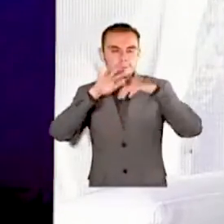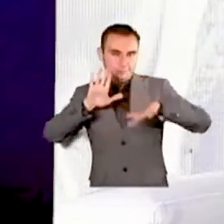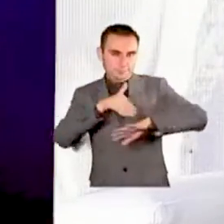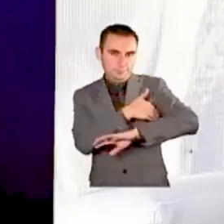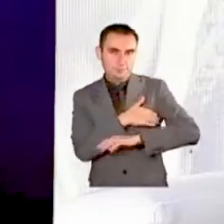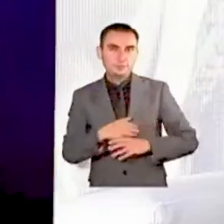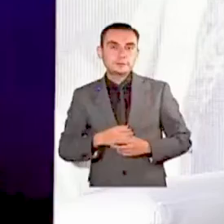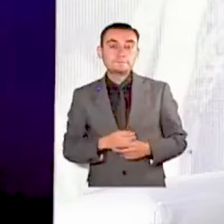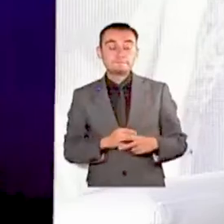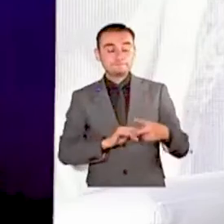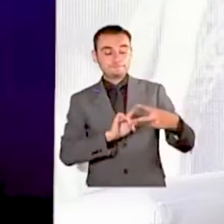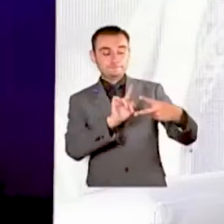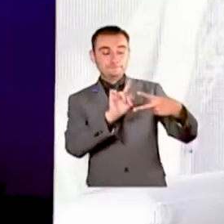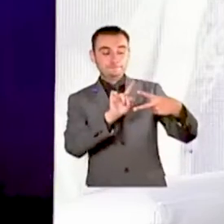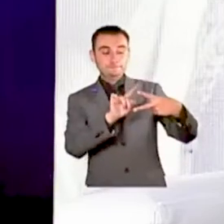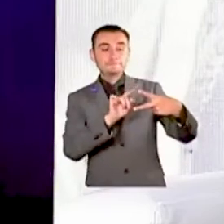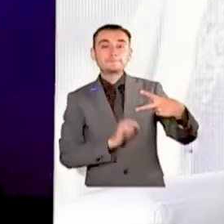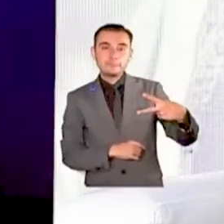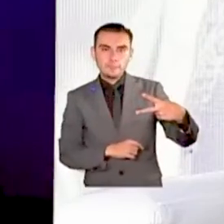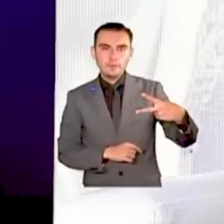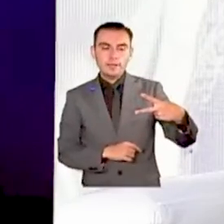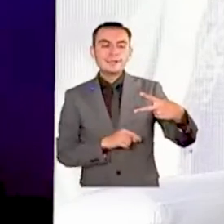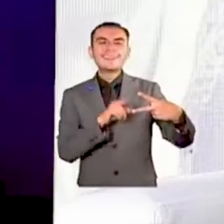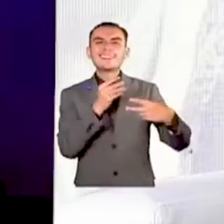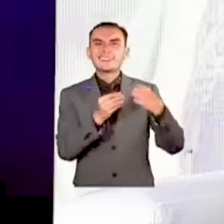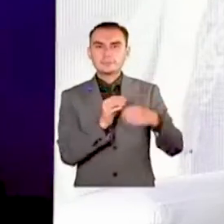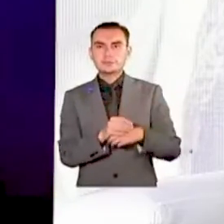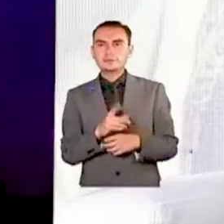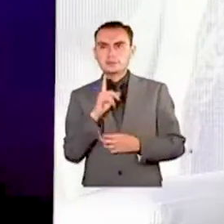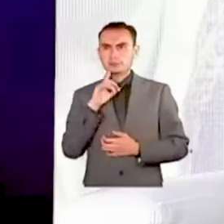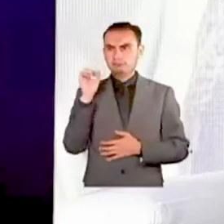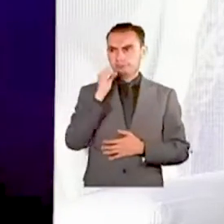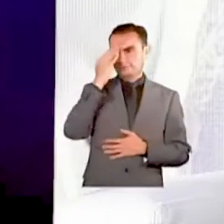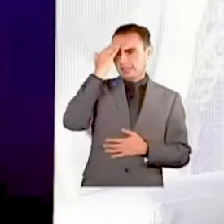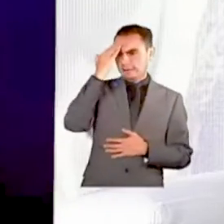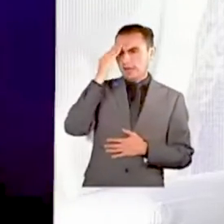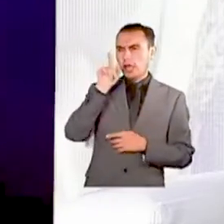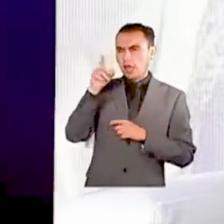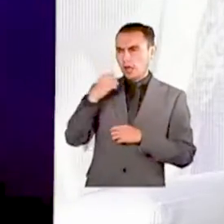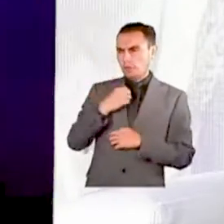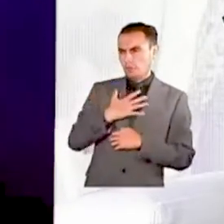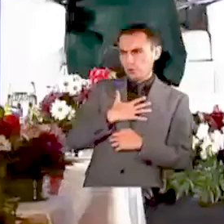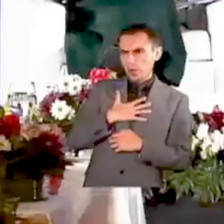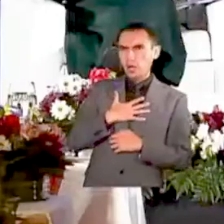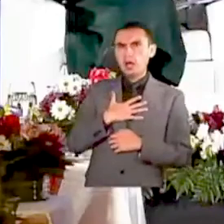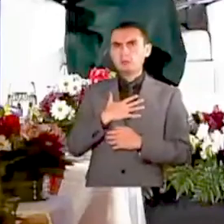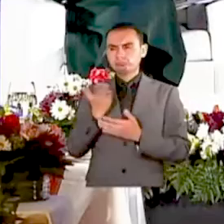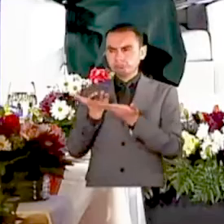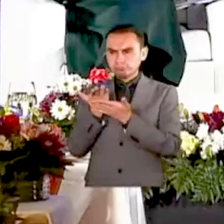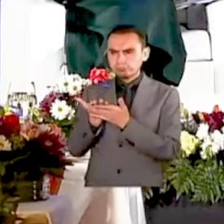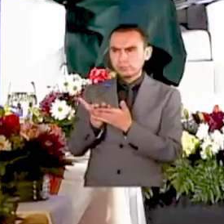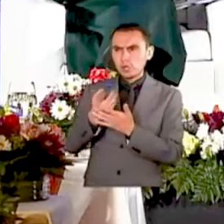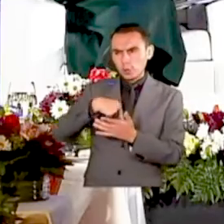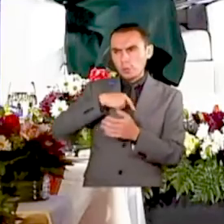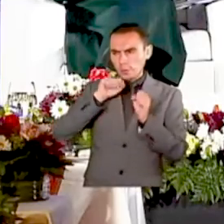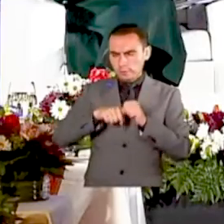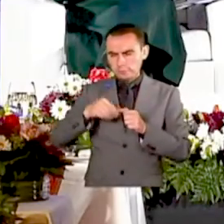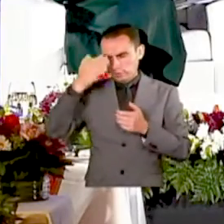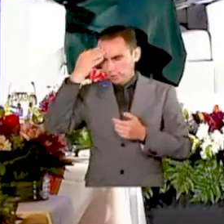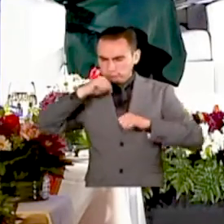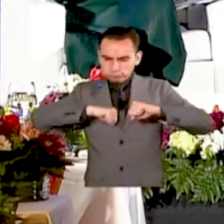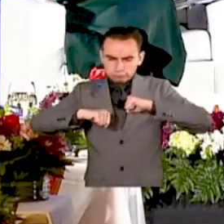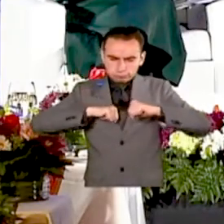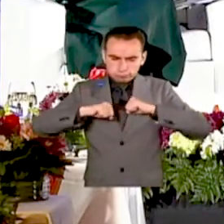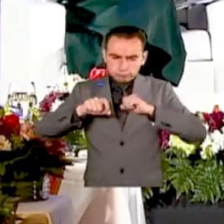Plan Estratégico Institucional identificó una serie de apuestas y de oportunidades para asegurar una respuesta efectiva de la